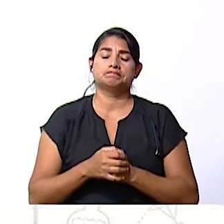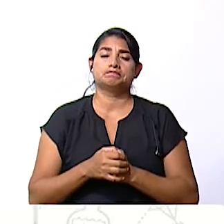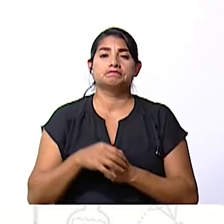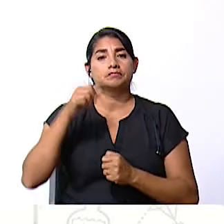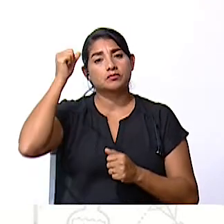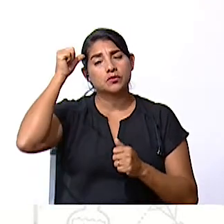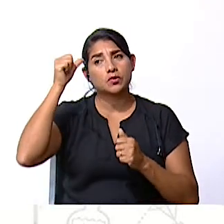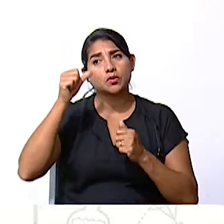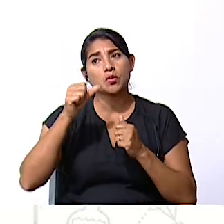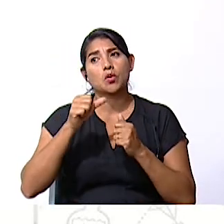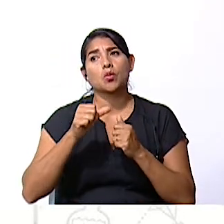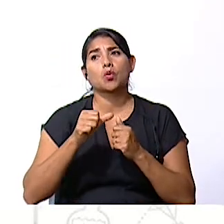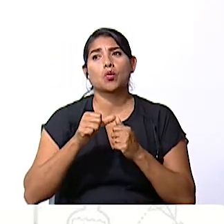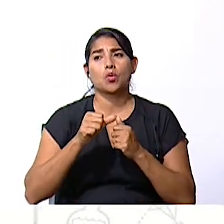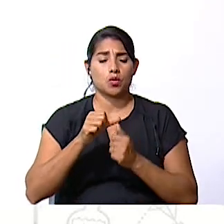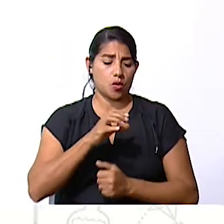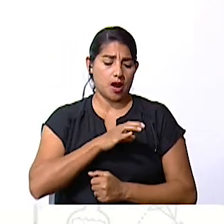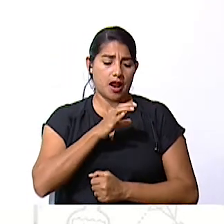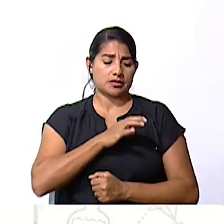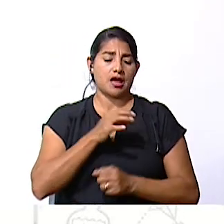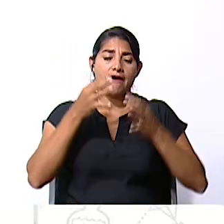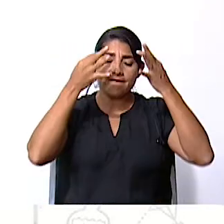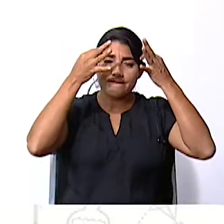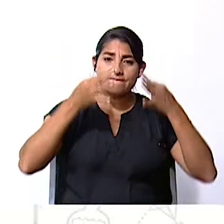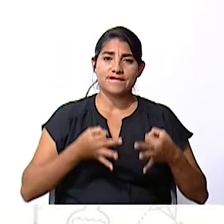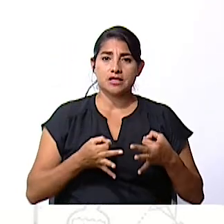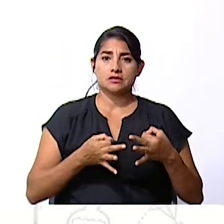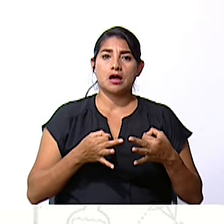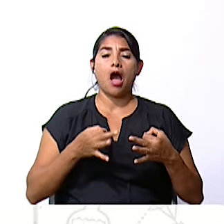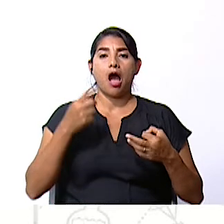Recuerdo que son características físicas